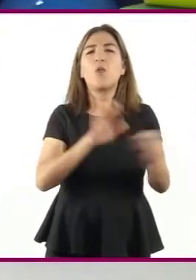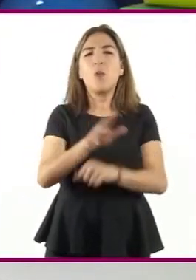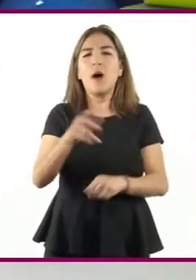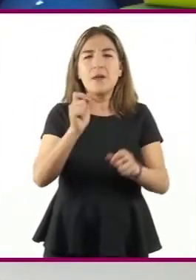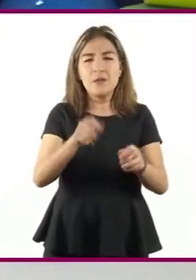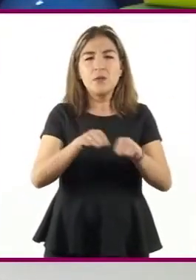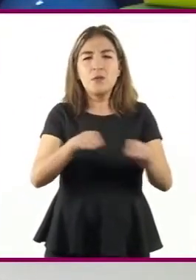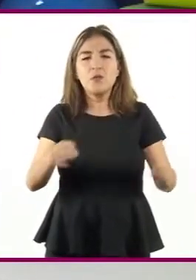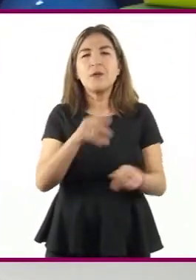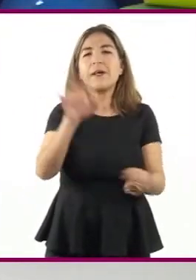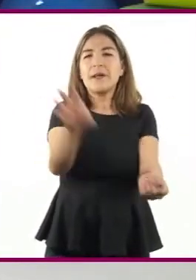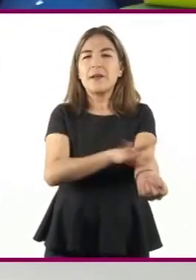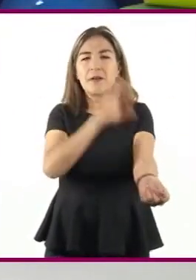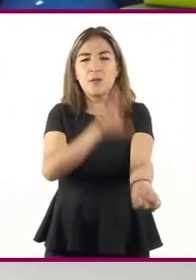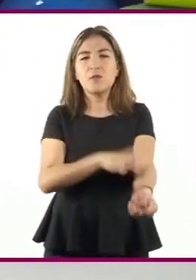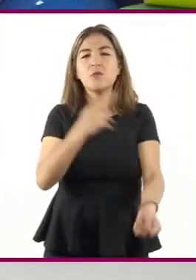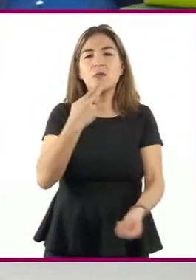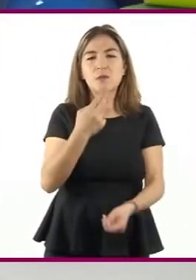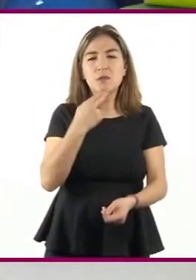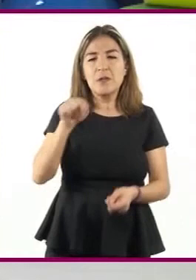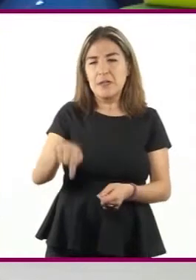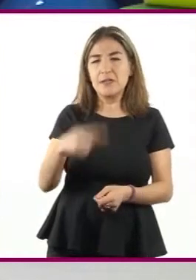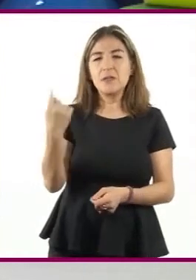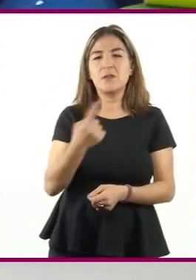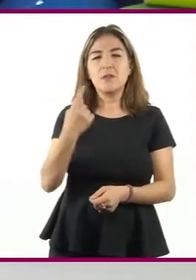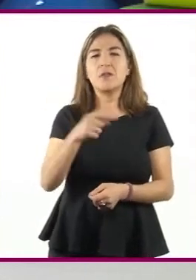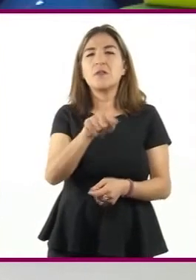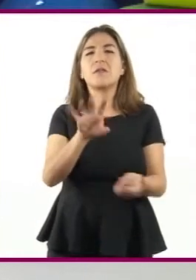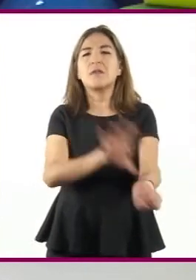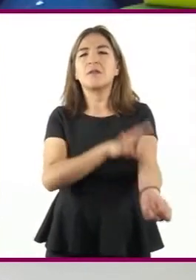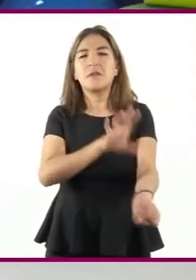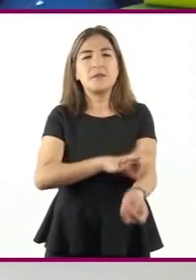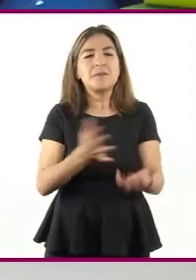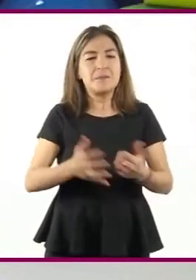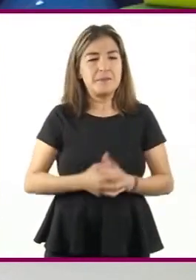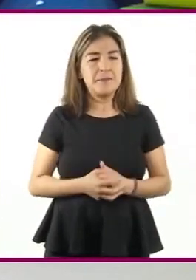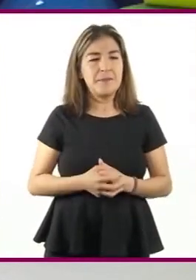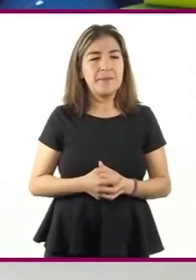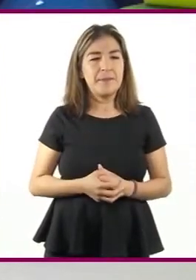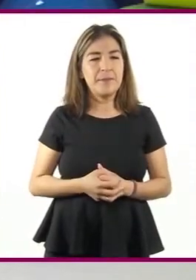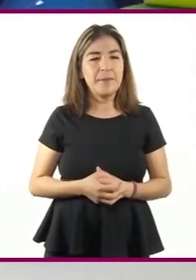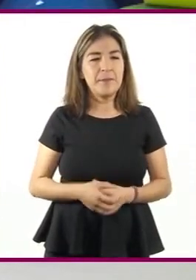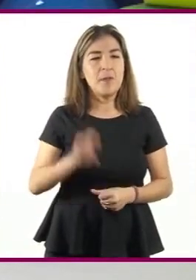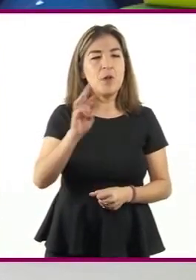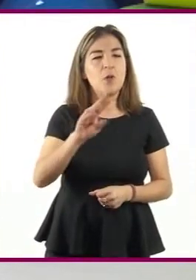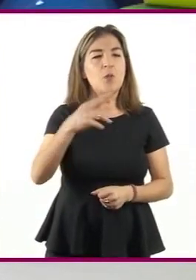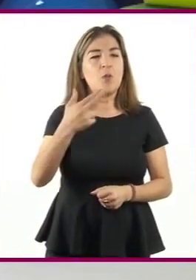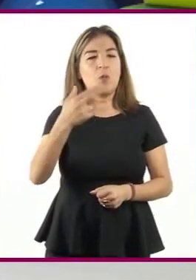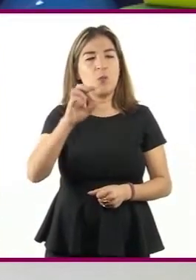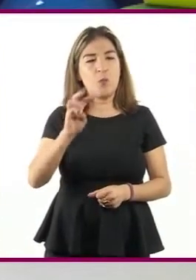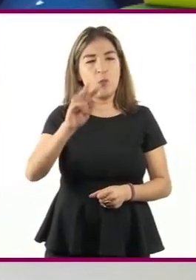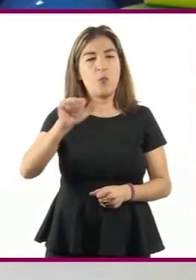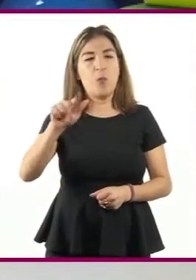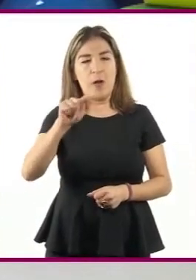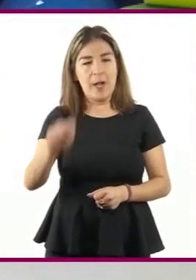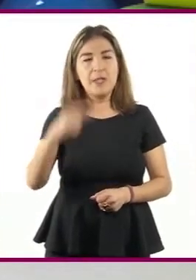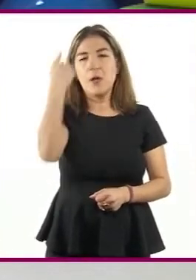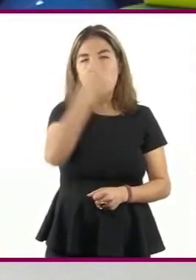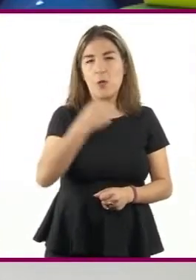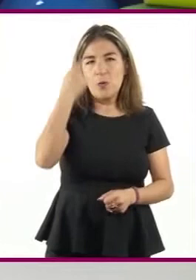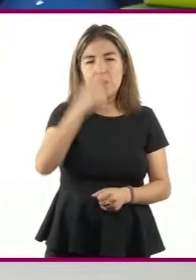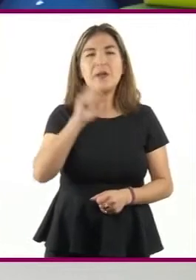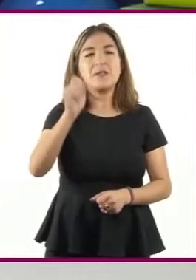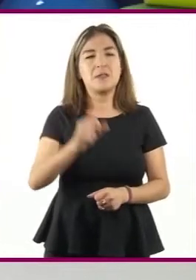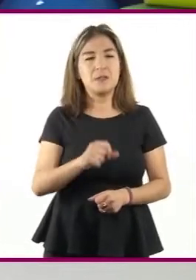la energía que consumen nuestros aparatos eléctricos? La medimos en watt-hora, pero comúnmente utilizamos